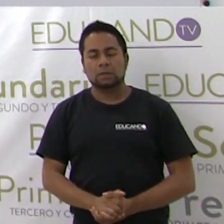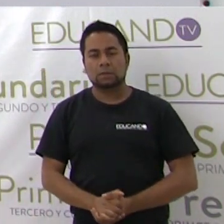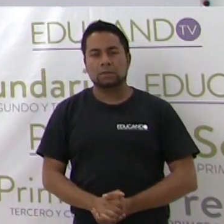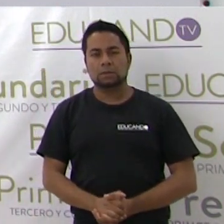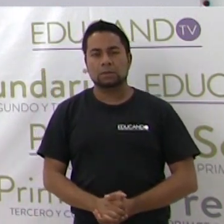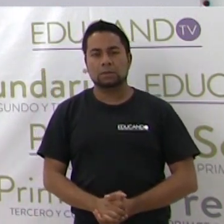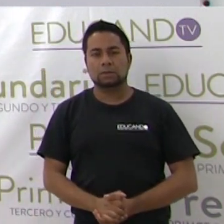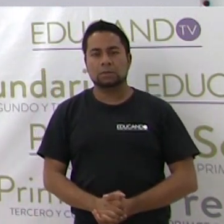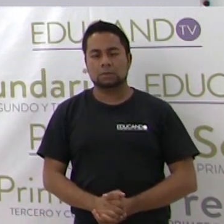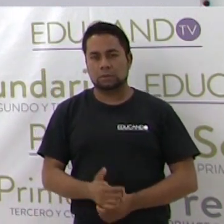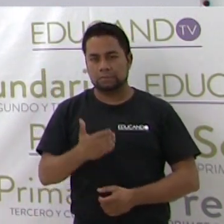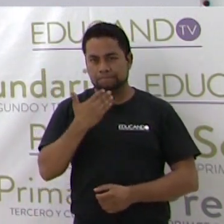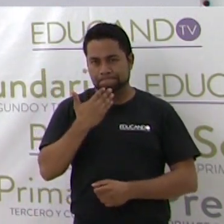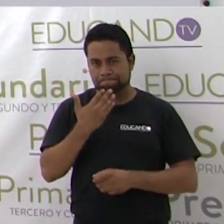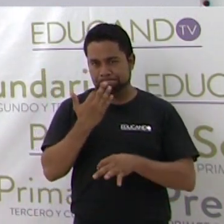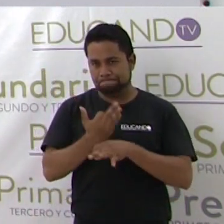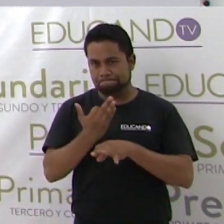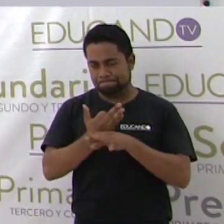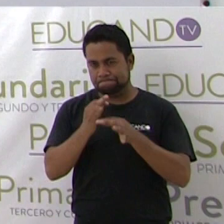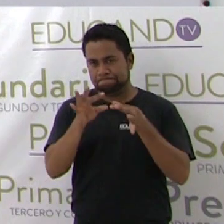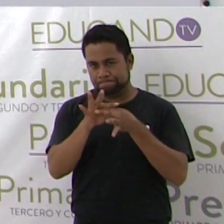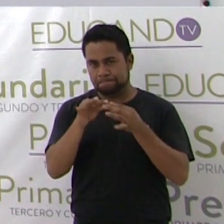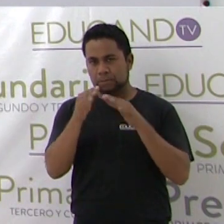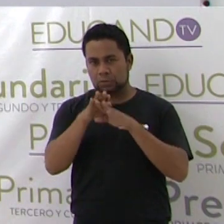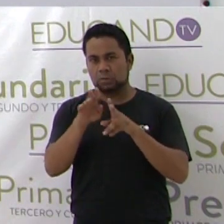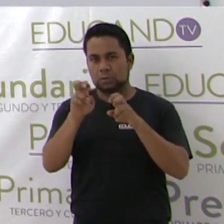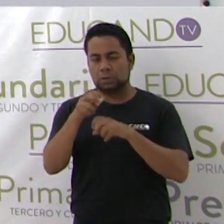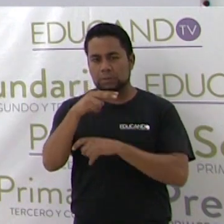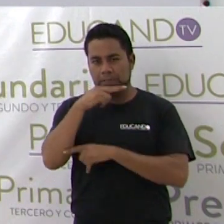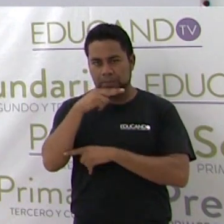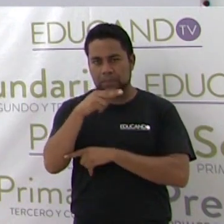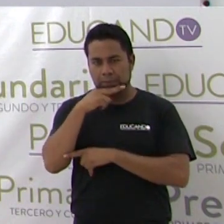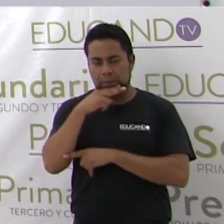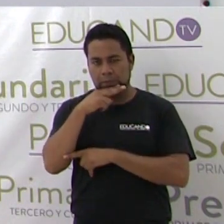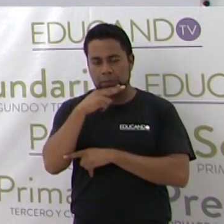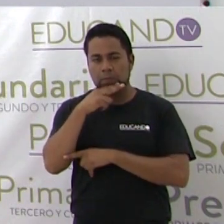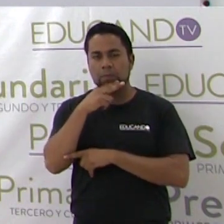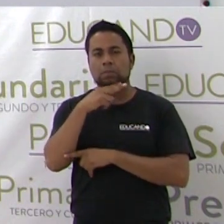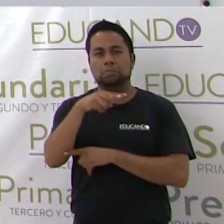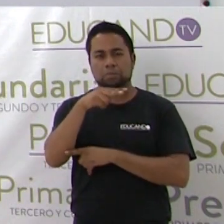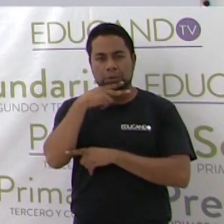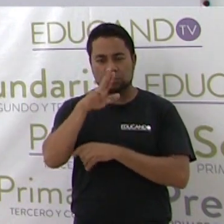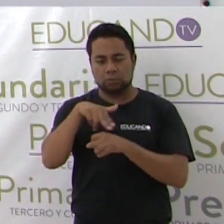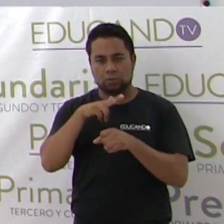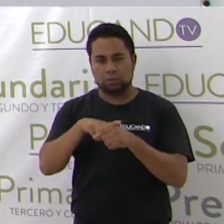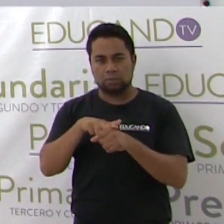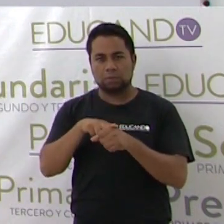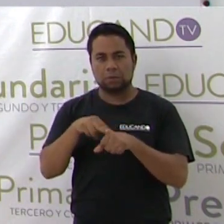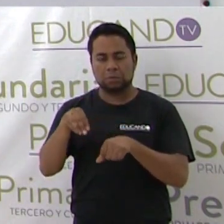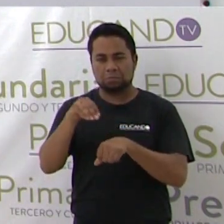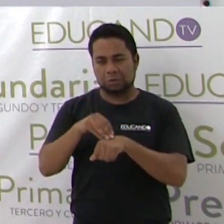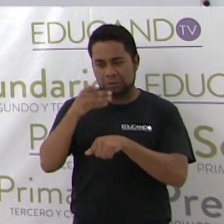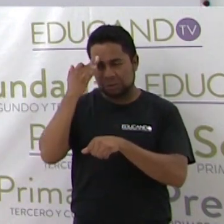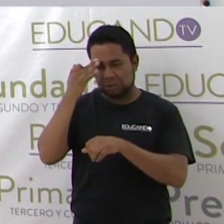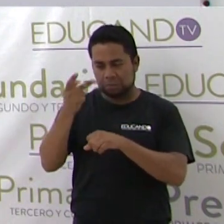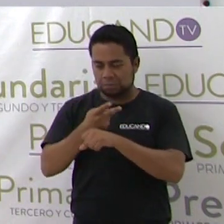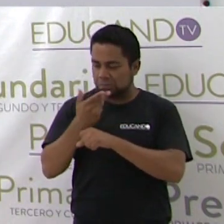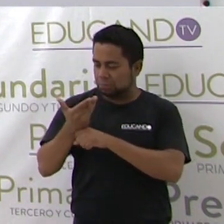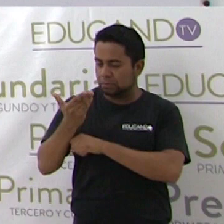bien, ya estamos hablando de los verbos regulares conjugados en tiempo pretérito.